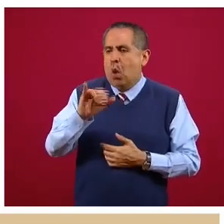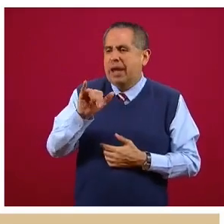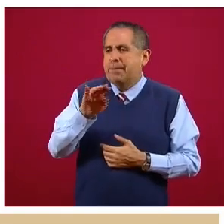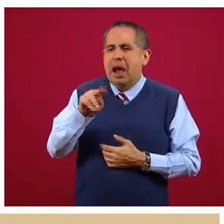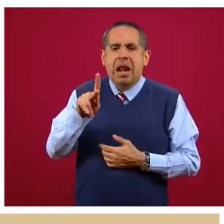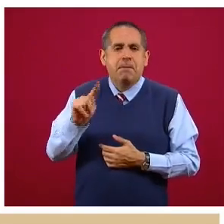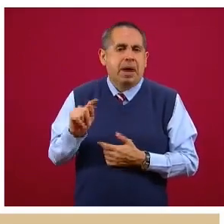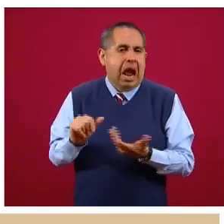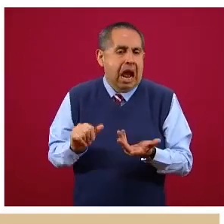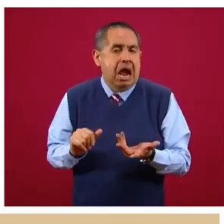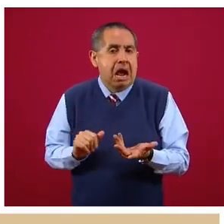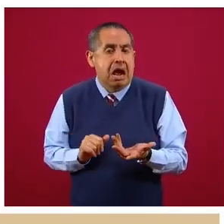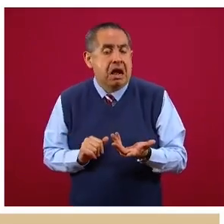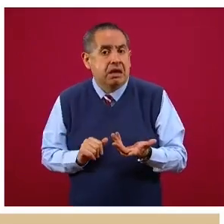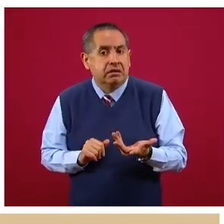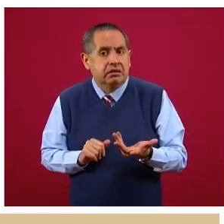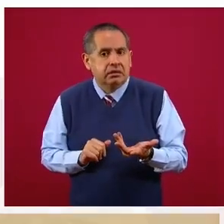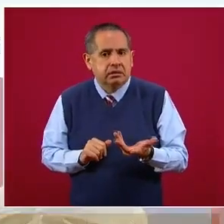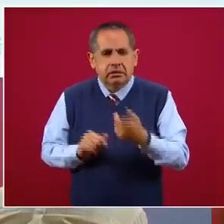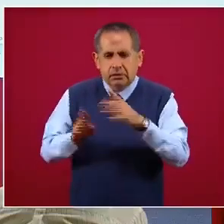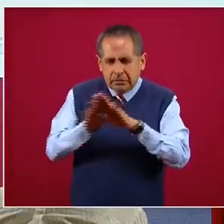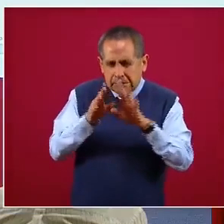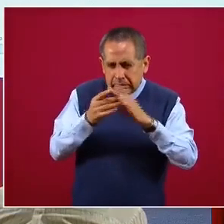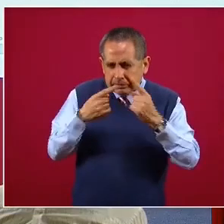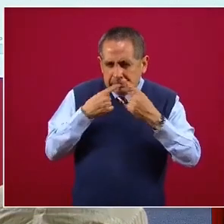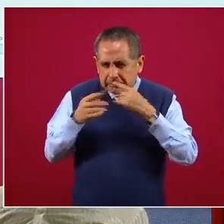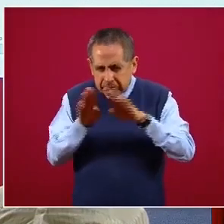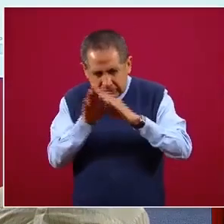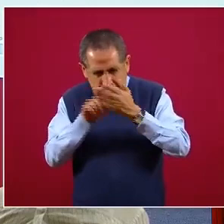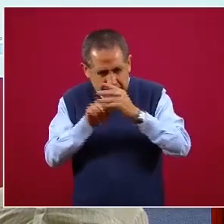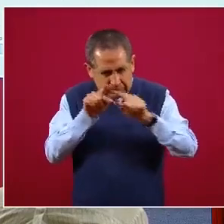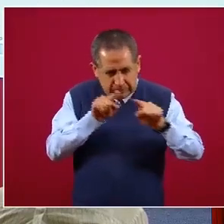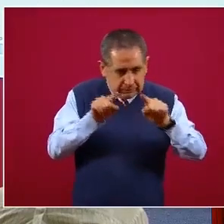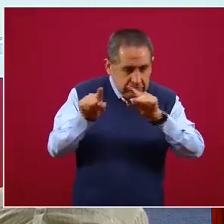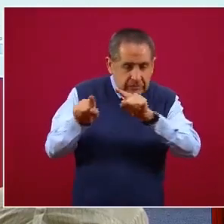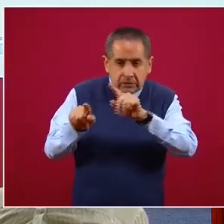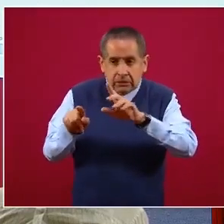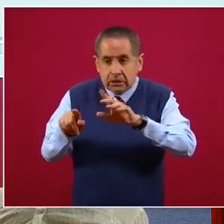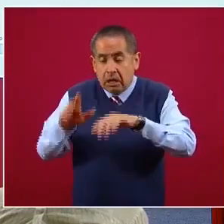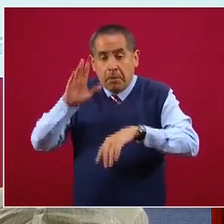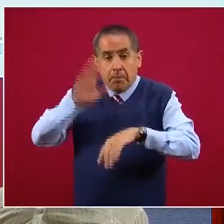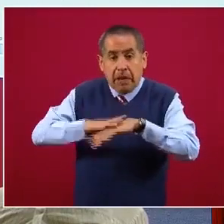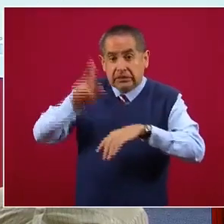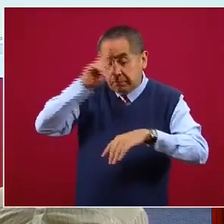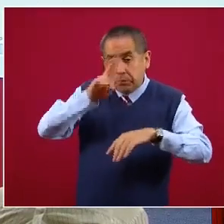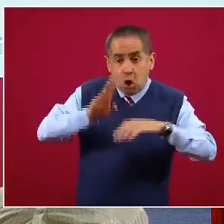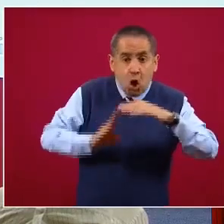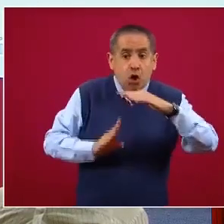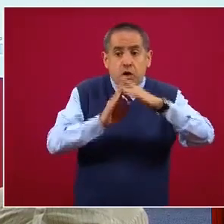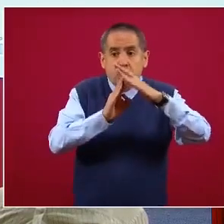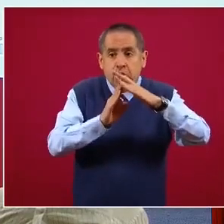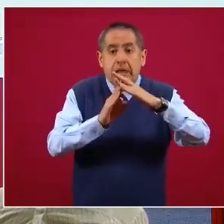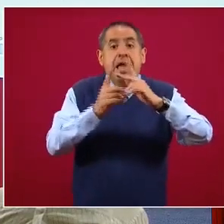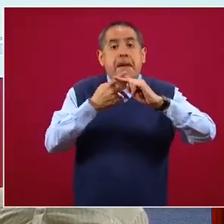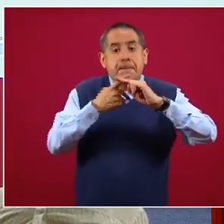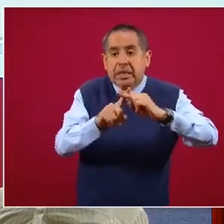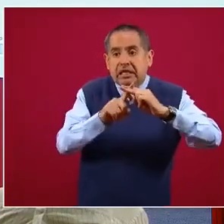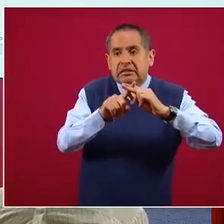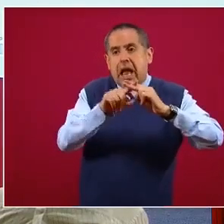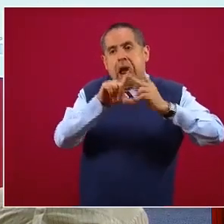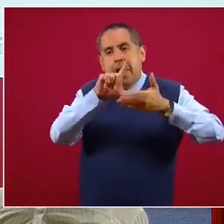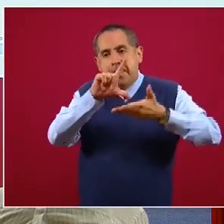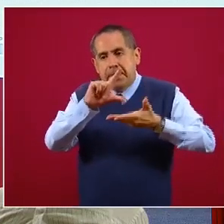que en general el patrón, incluso en las que alcanzaron las mayores incidencias, ya es descendente de una